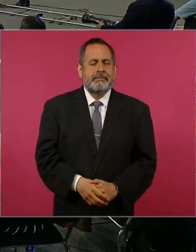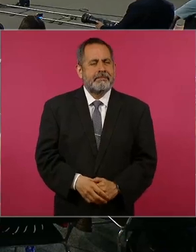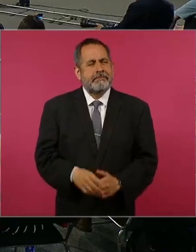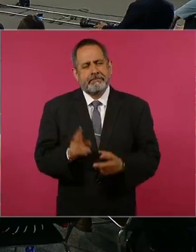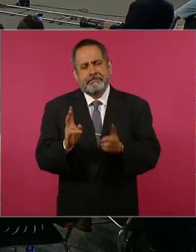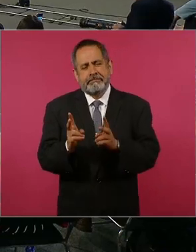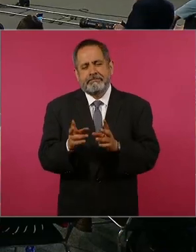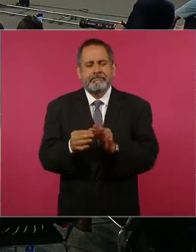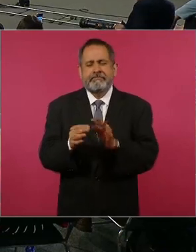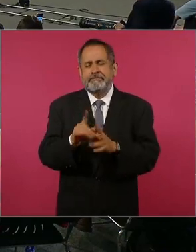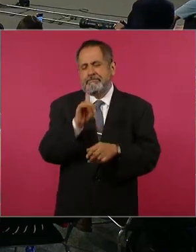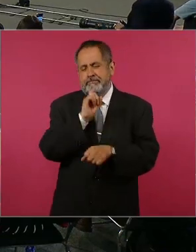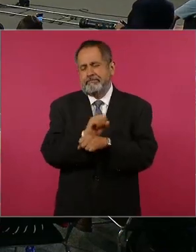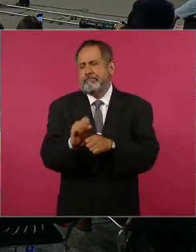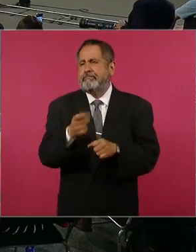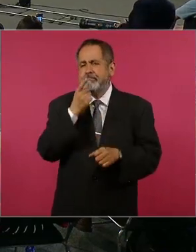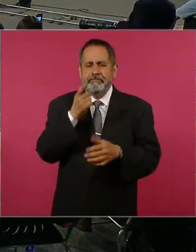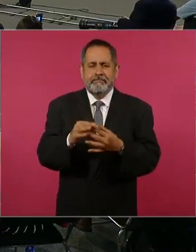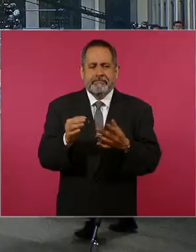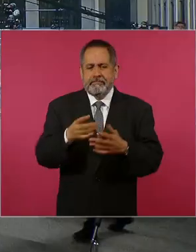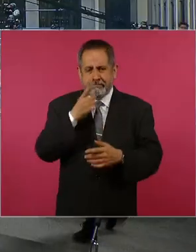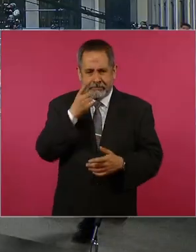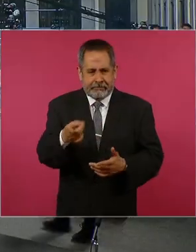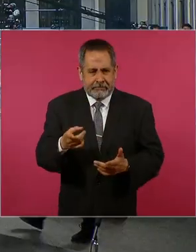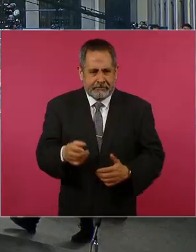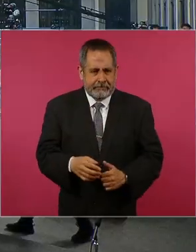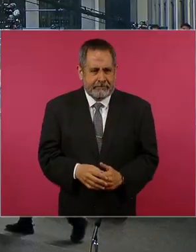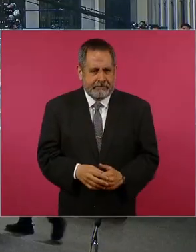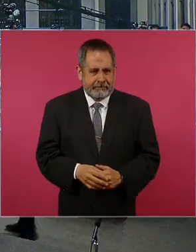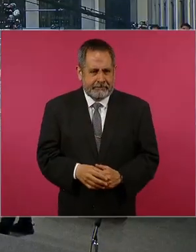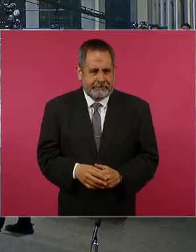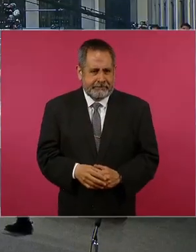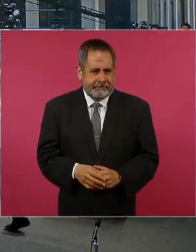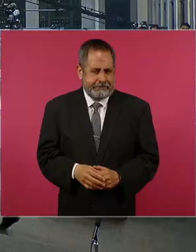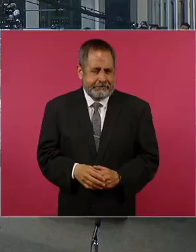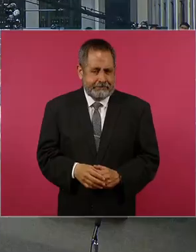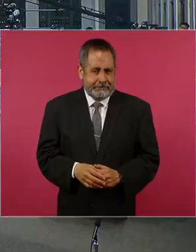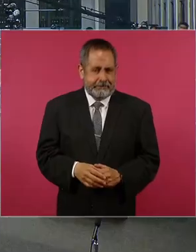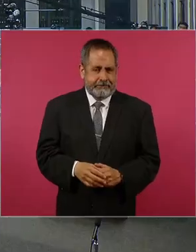Coloquialmente, como se diría